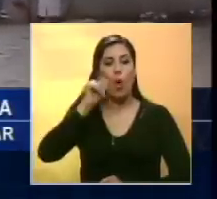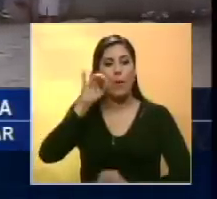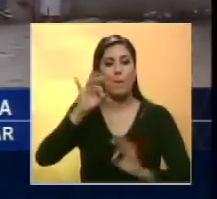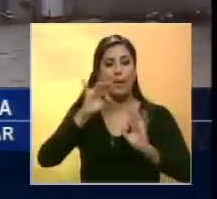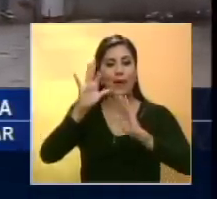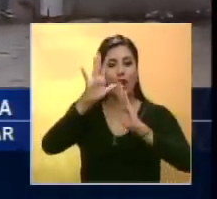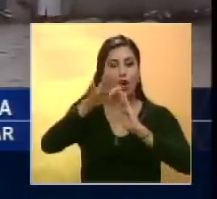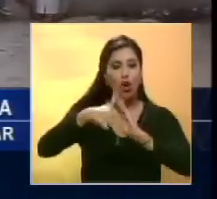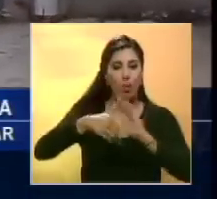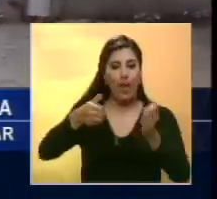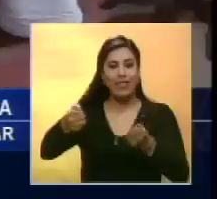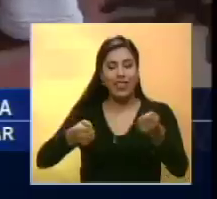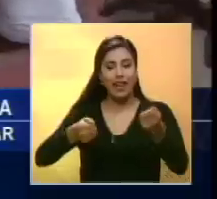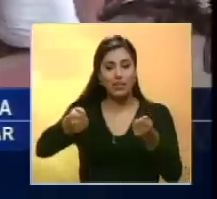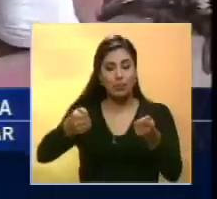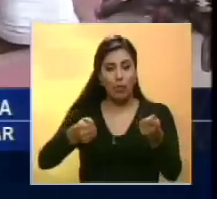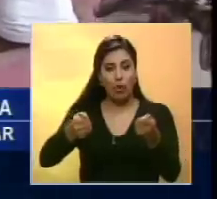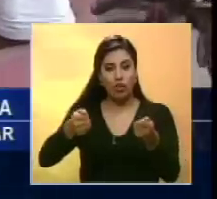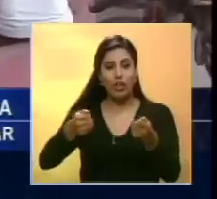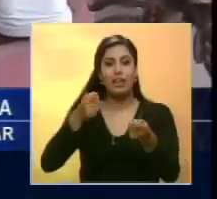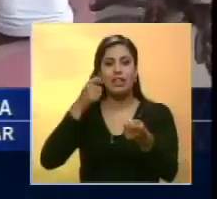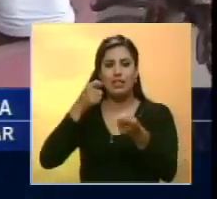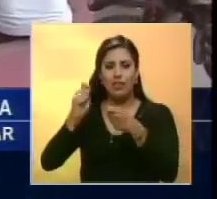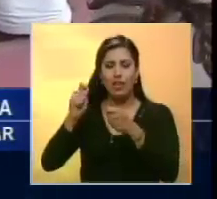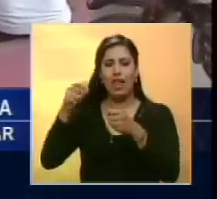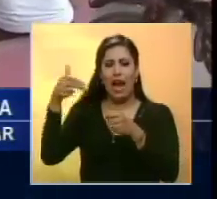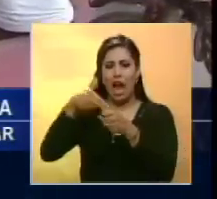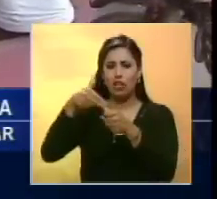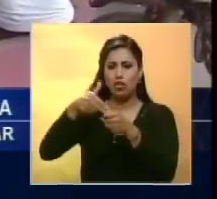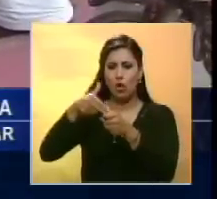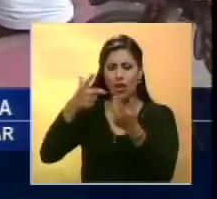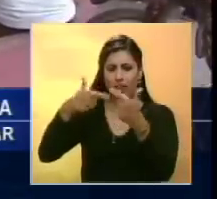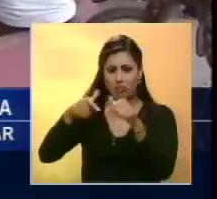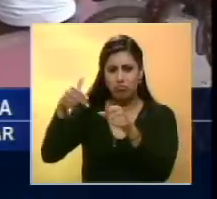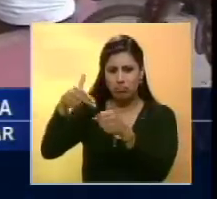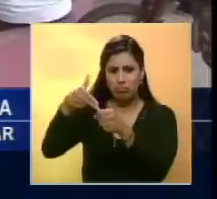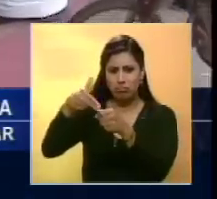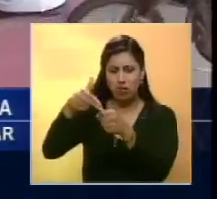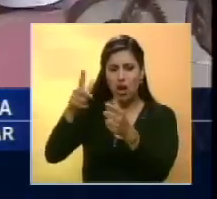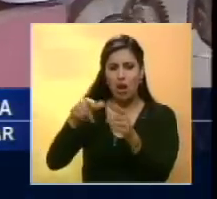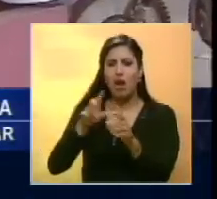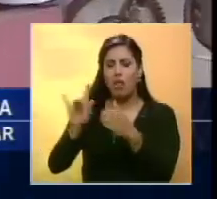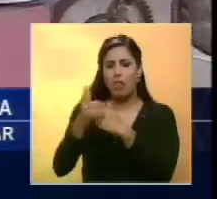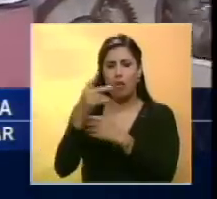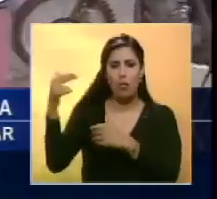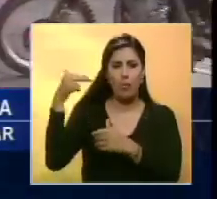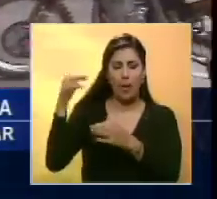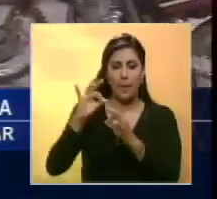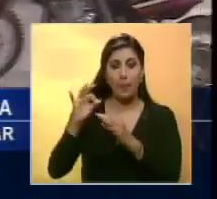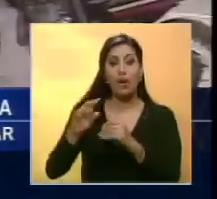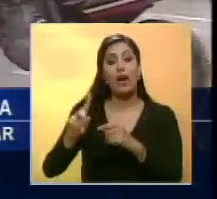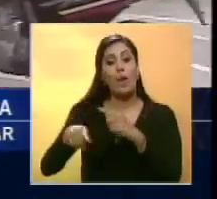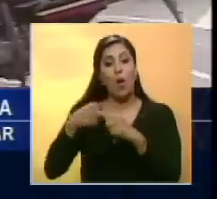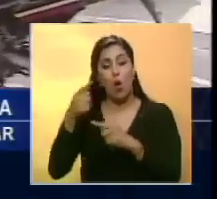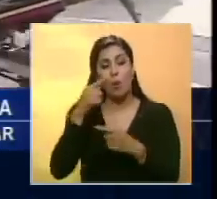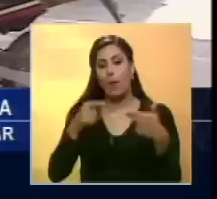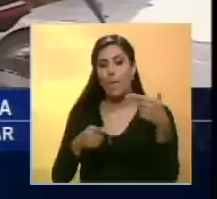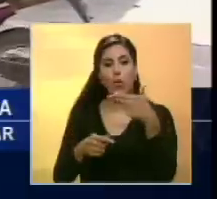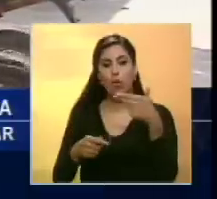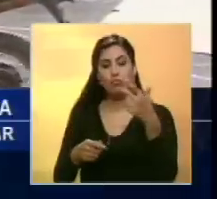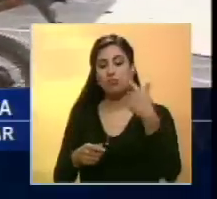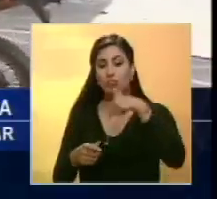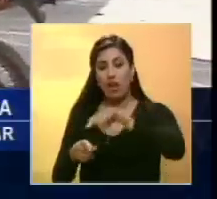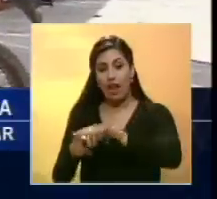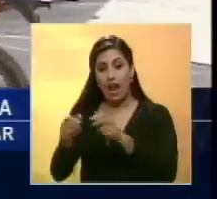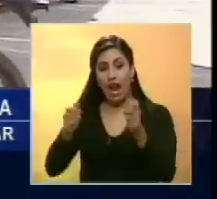intentó robar a un transportista mientras surtía su camión de combustible en una estación de servicio de la capital zuliana. El sujeto quedó tendido y